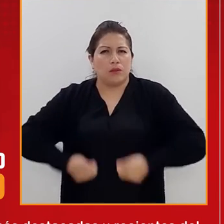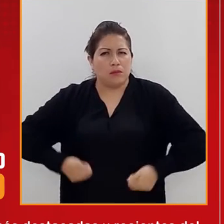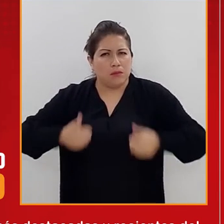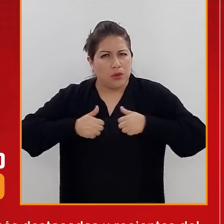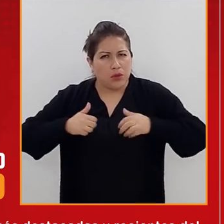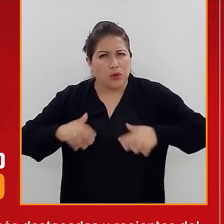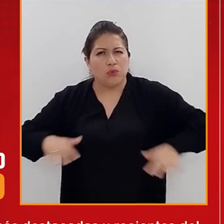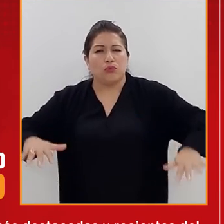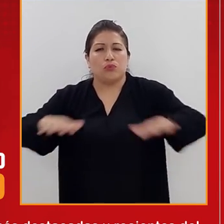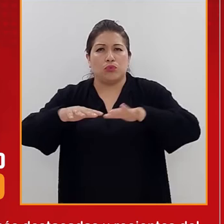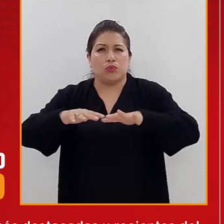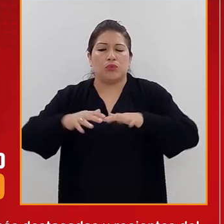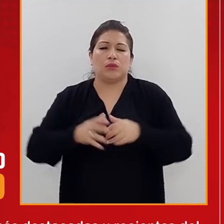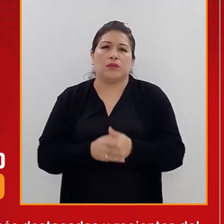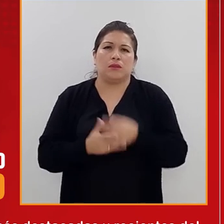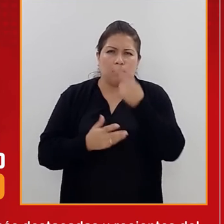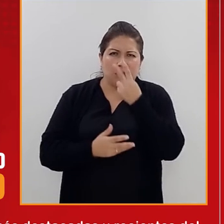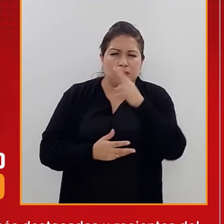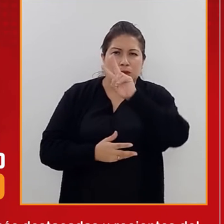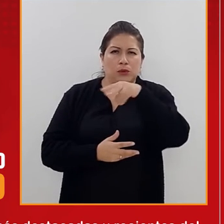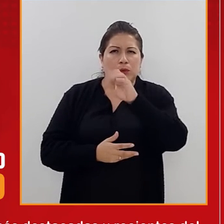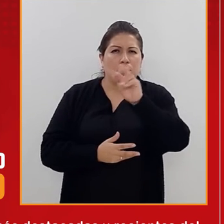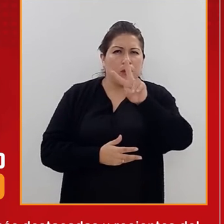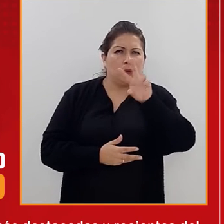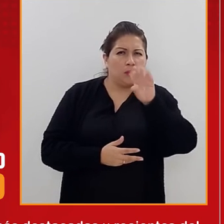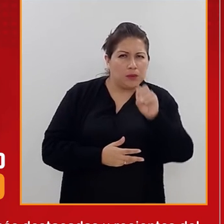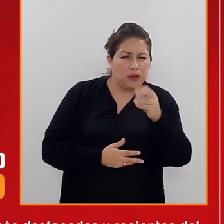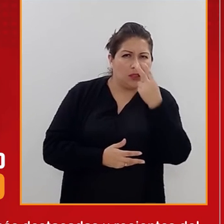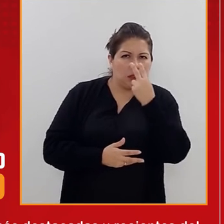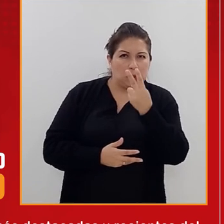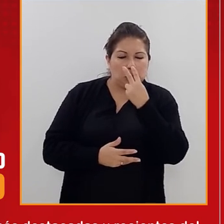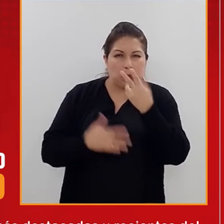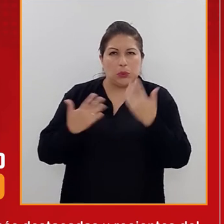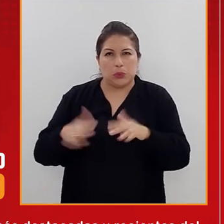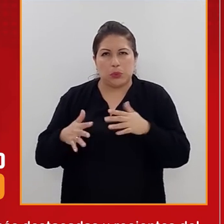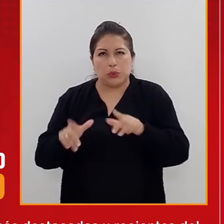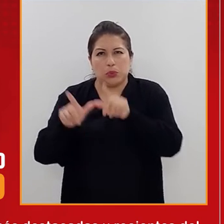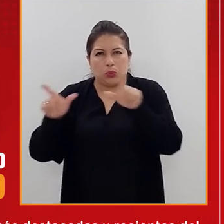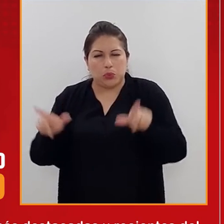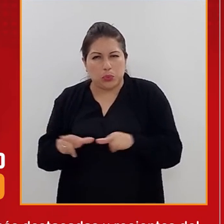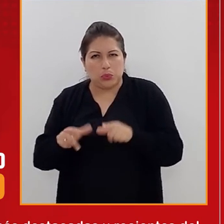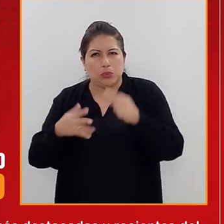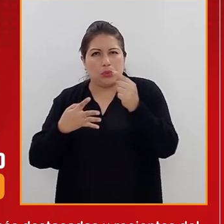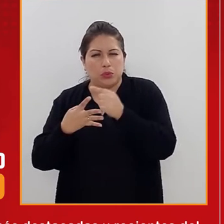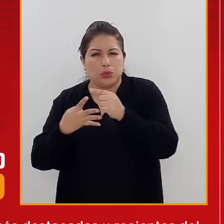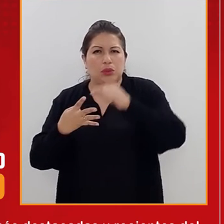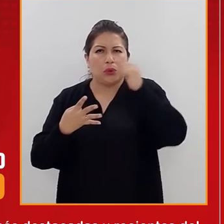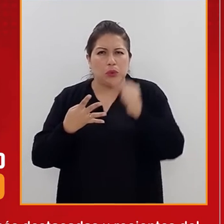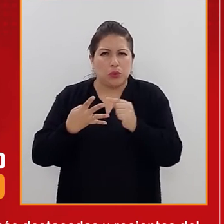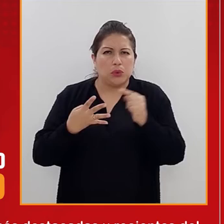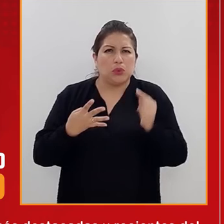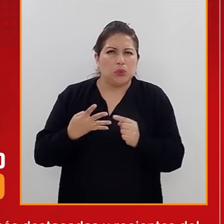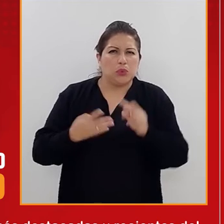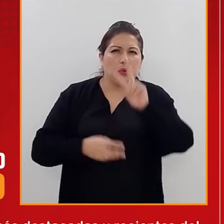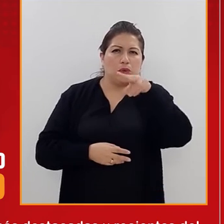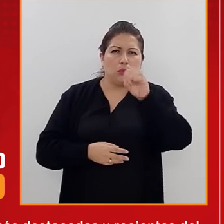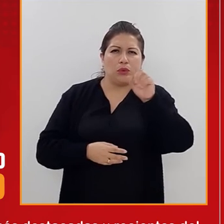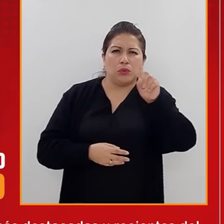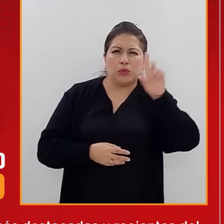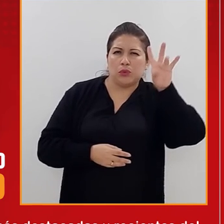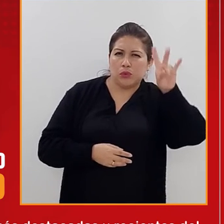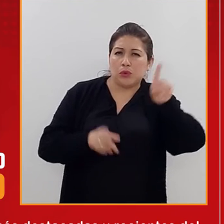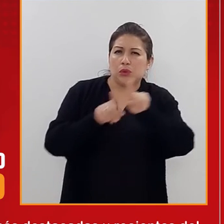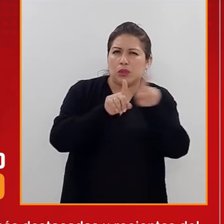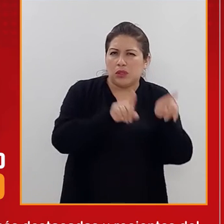económicas dan cuenta de ello. Pinto, 2020, Clausen y Barrantes, 2020, Barrantes,